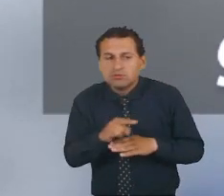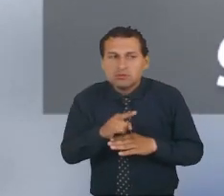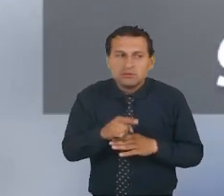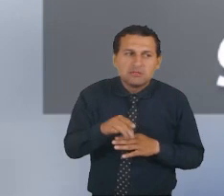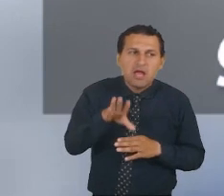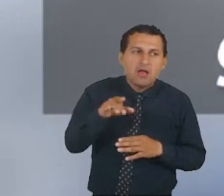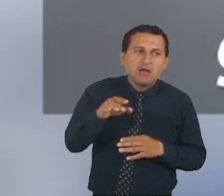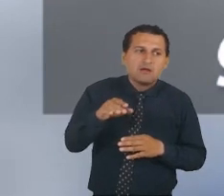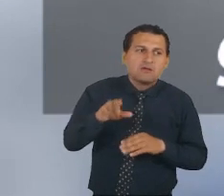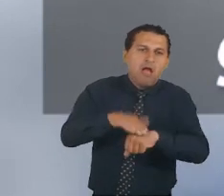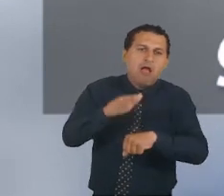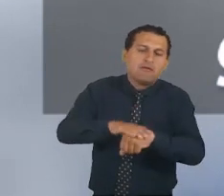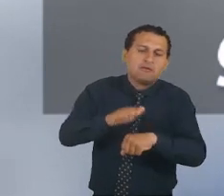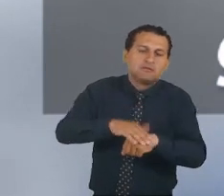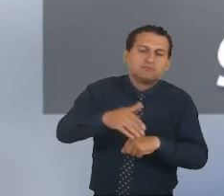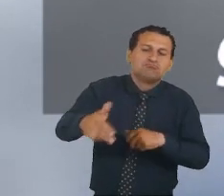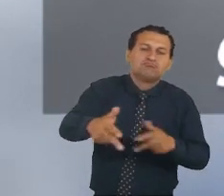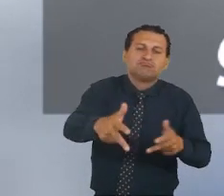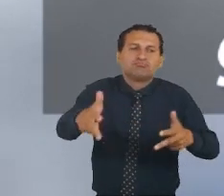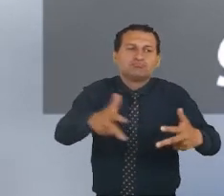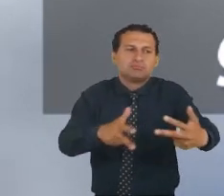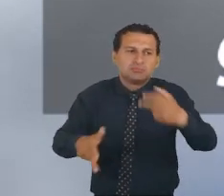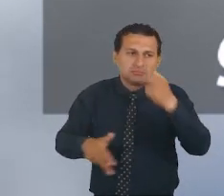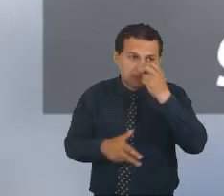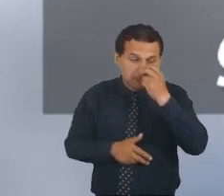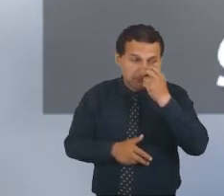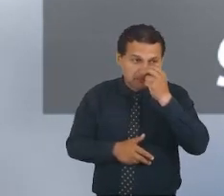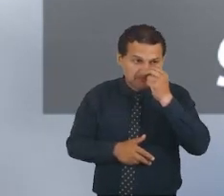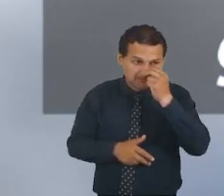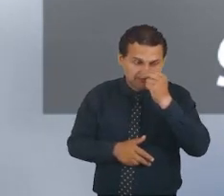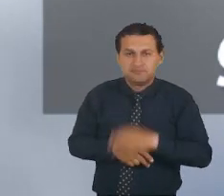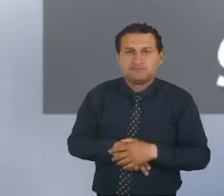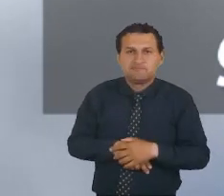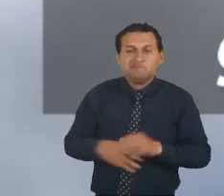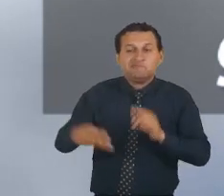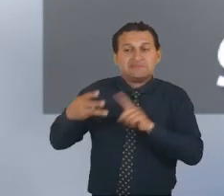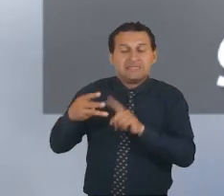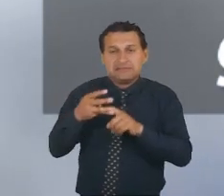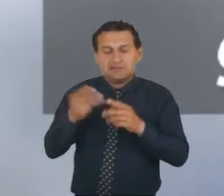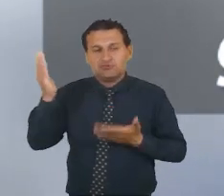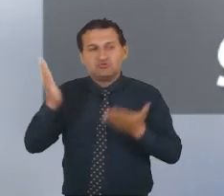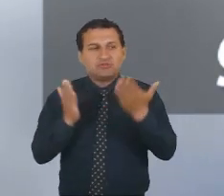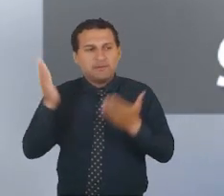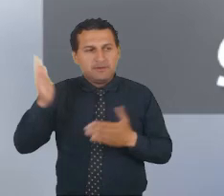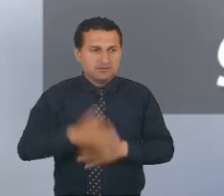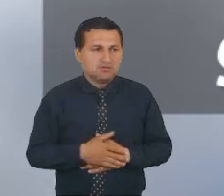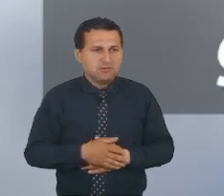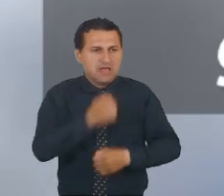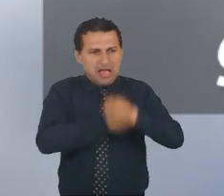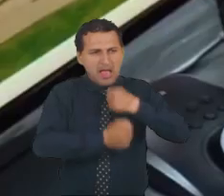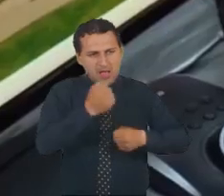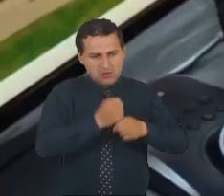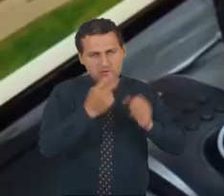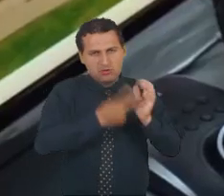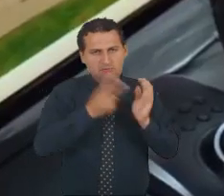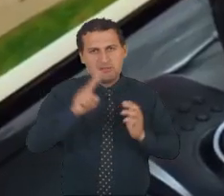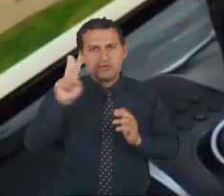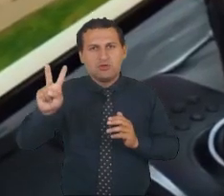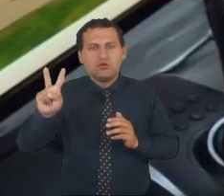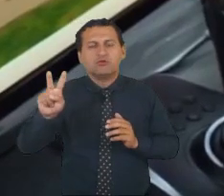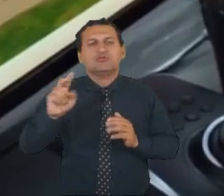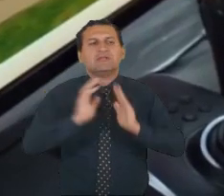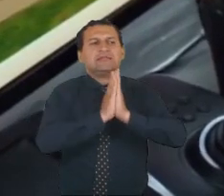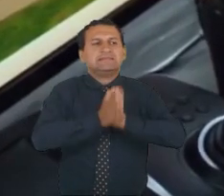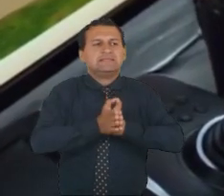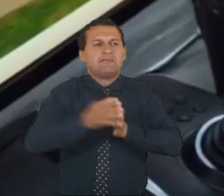una intervención auditiva en las más de 50 zonas instaladas. Con ello, la central de emergencias podrá realizar monitoreo y a su